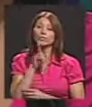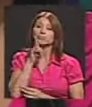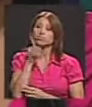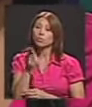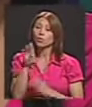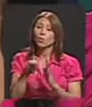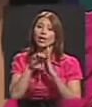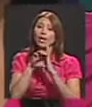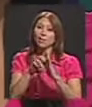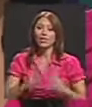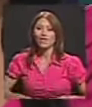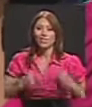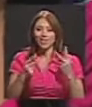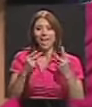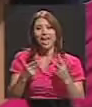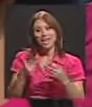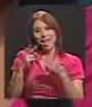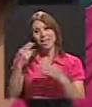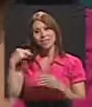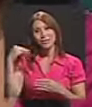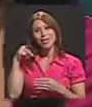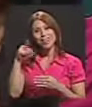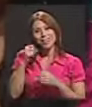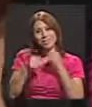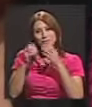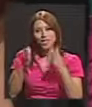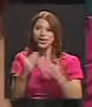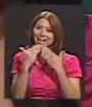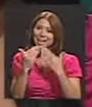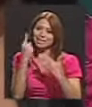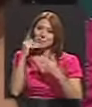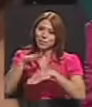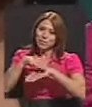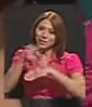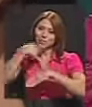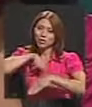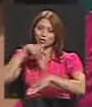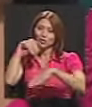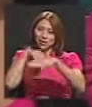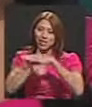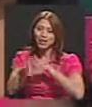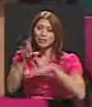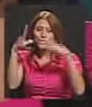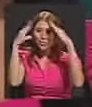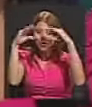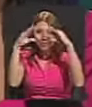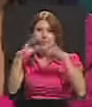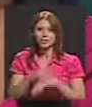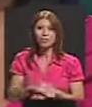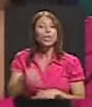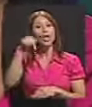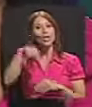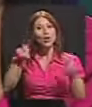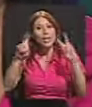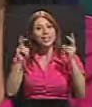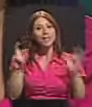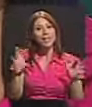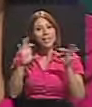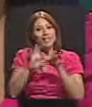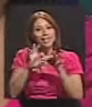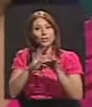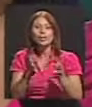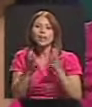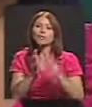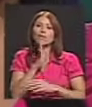ejemplo de vida la historia de este vencedor y gracias por permitirnos adentrarnos en su historia y precisamente hoy en el tema de nexos queremos